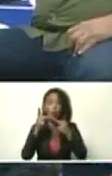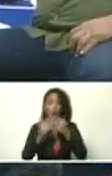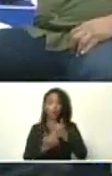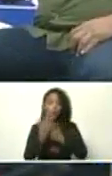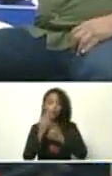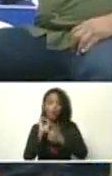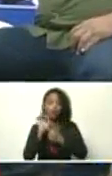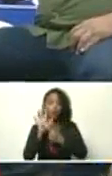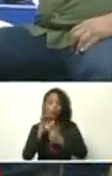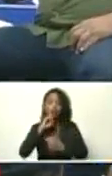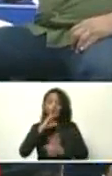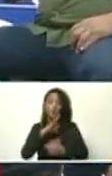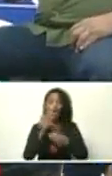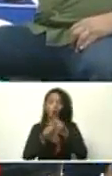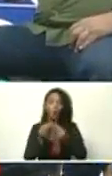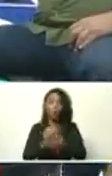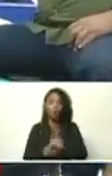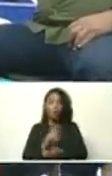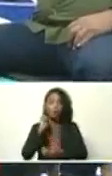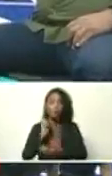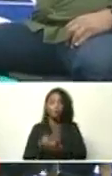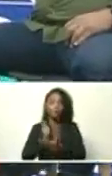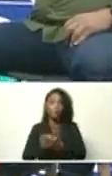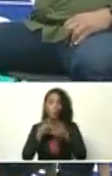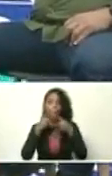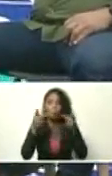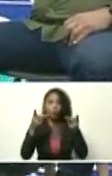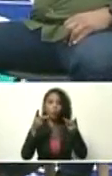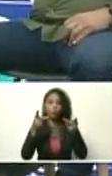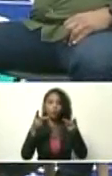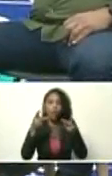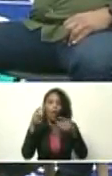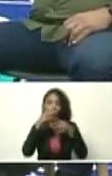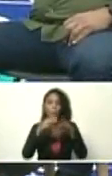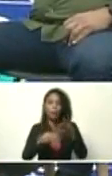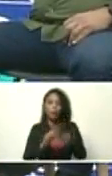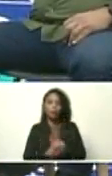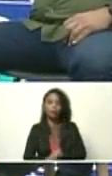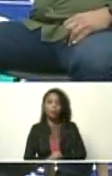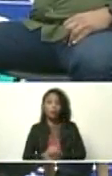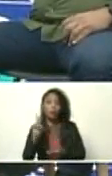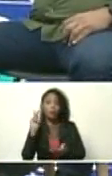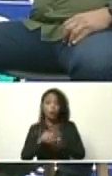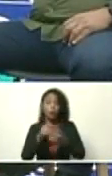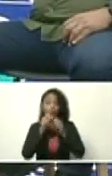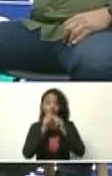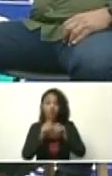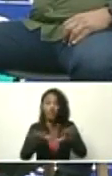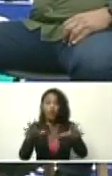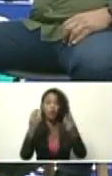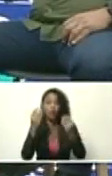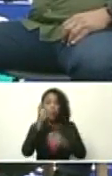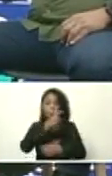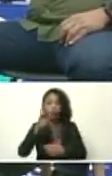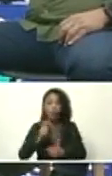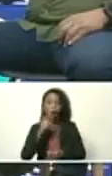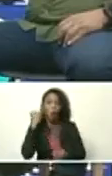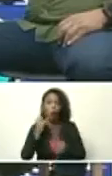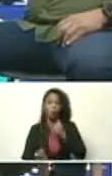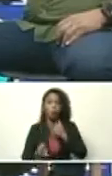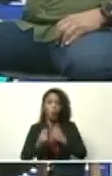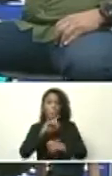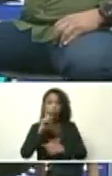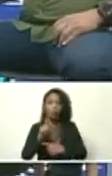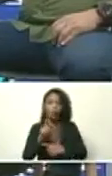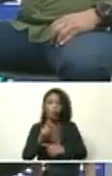no, sí, se paga publicación en el producto y ha llegado a muchísimas personas. Y última pregunta, presidente,